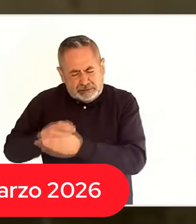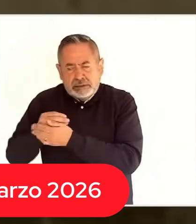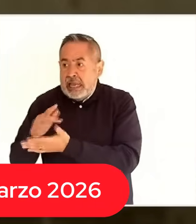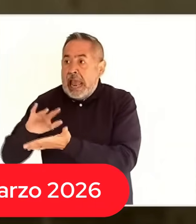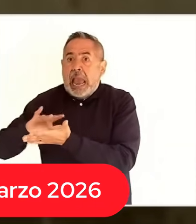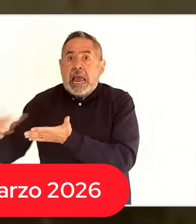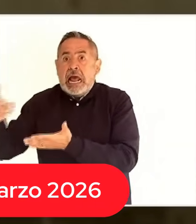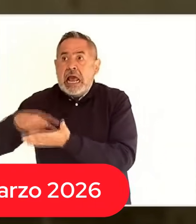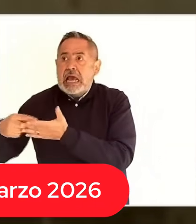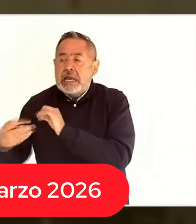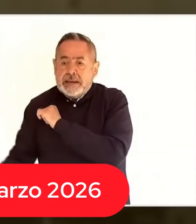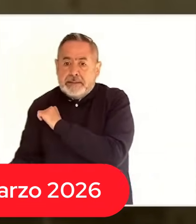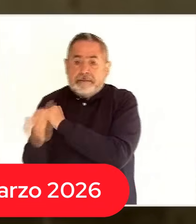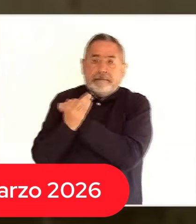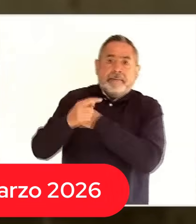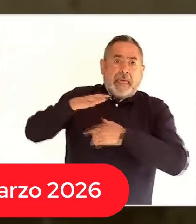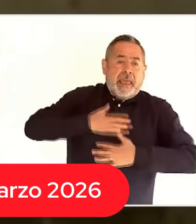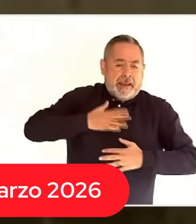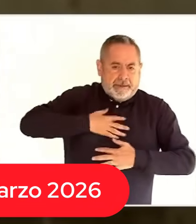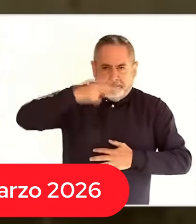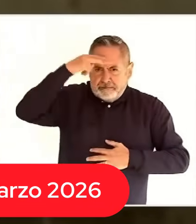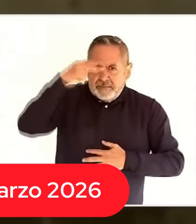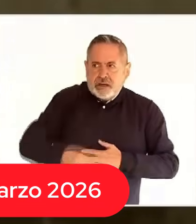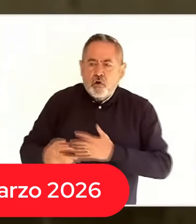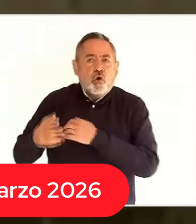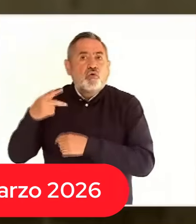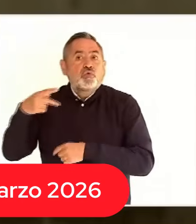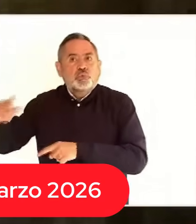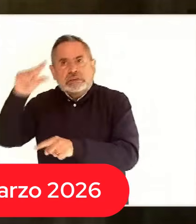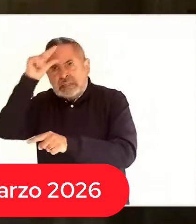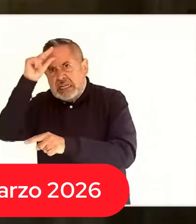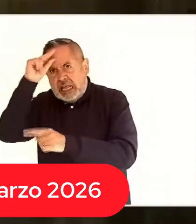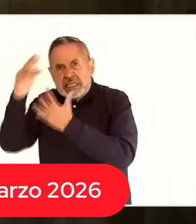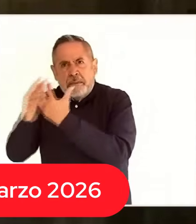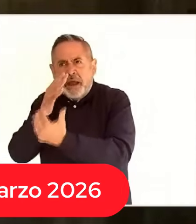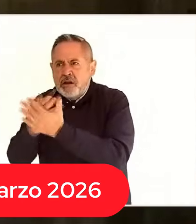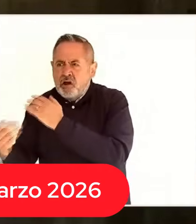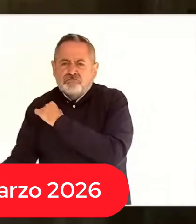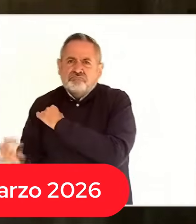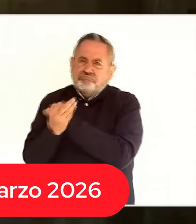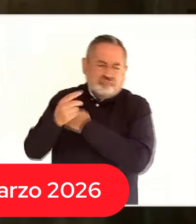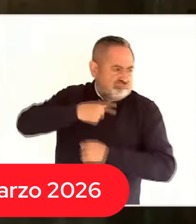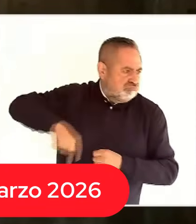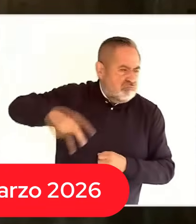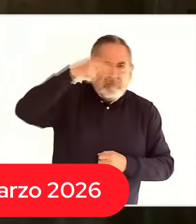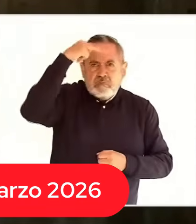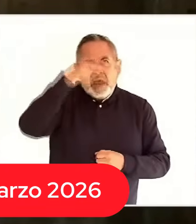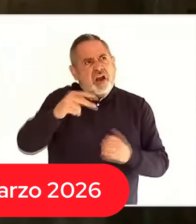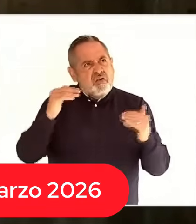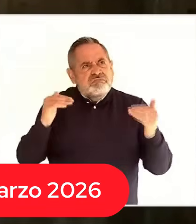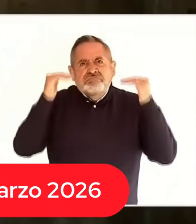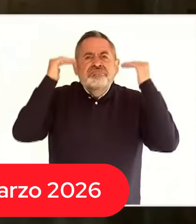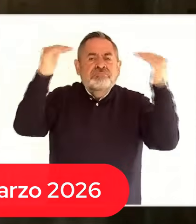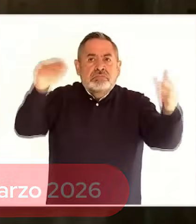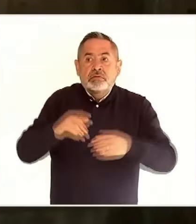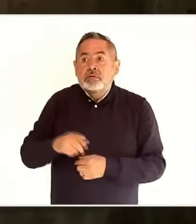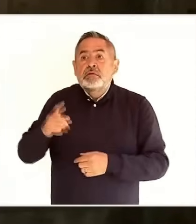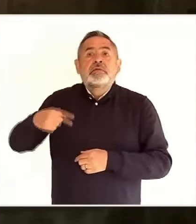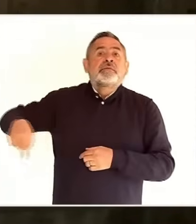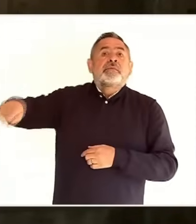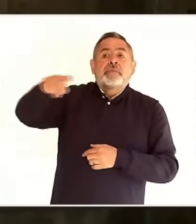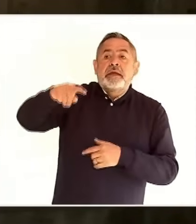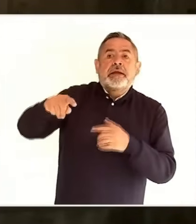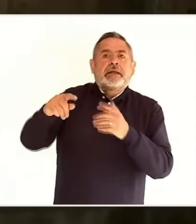patria con sus manos, su inteligencia y su amor. Desde los hogares hasta las